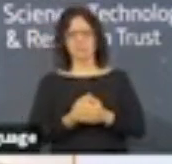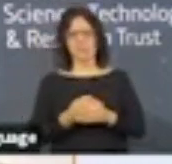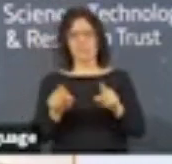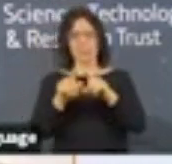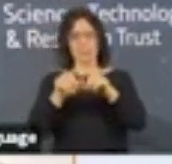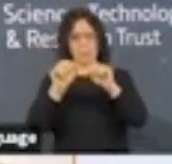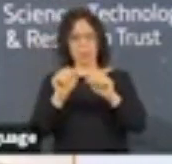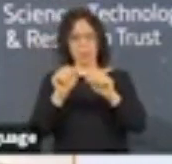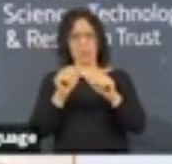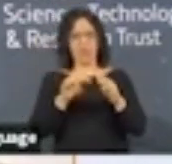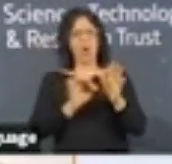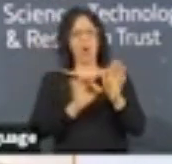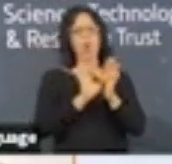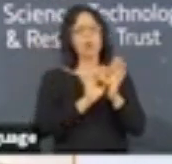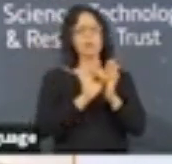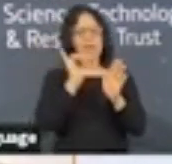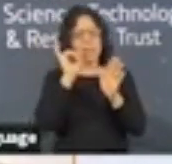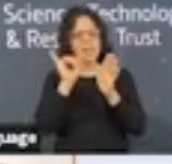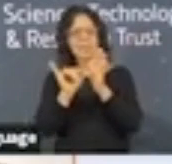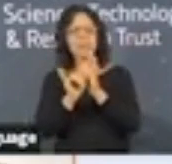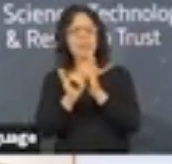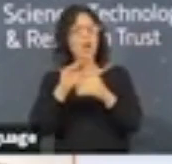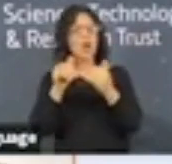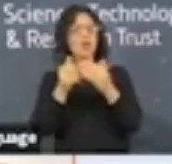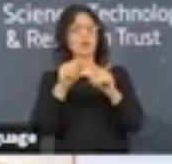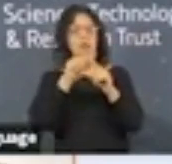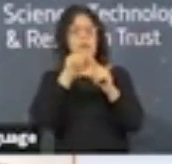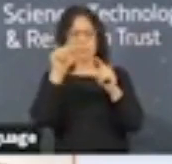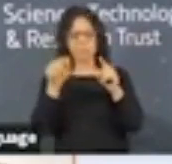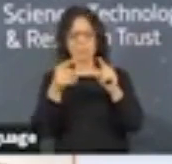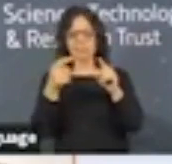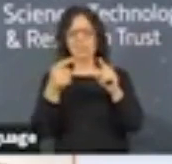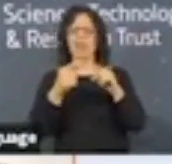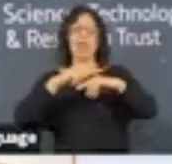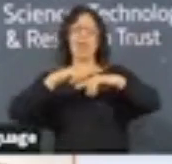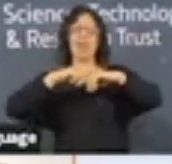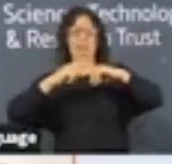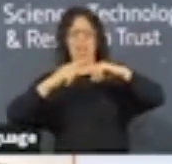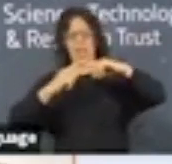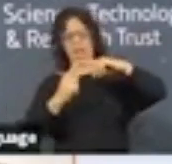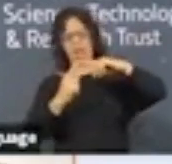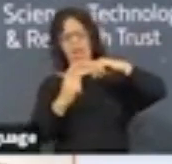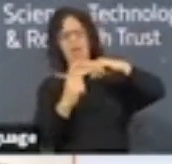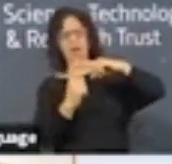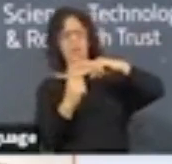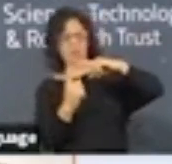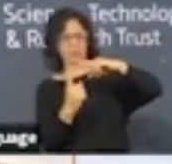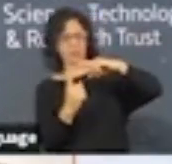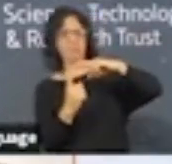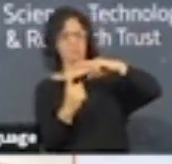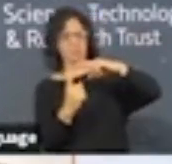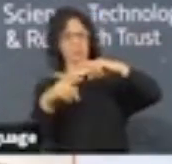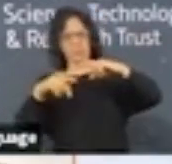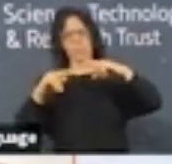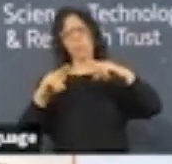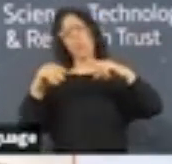identificar las larvas y pupas en los recipientes para saber qué recipientes son los que producen más.